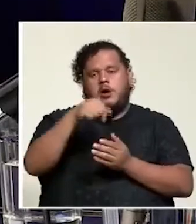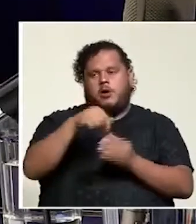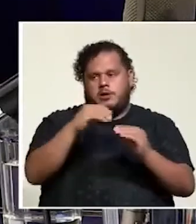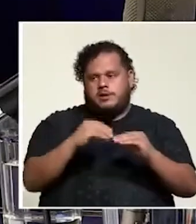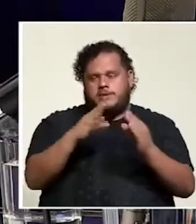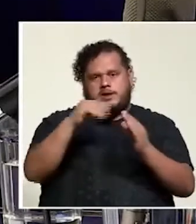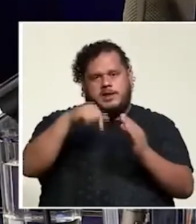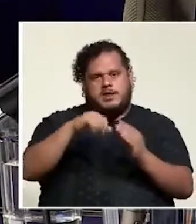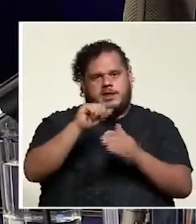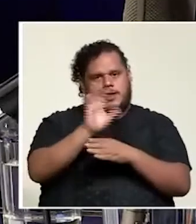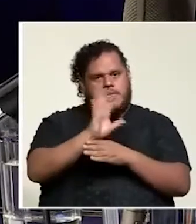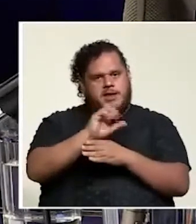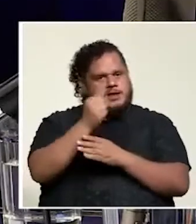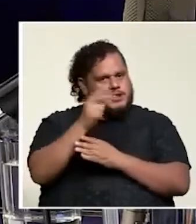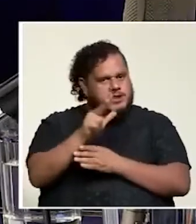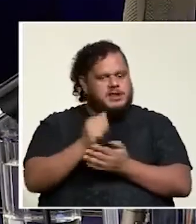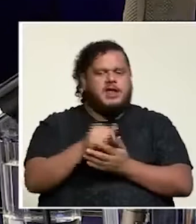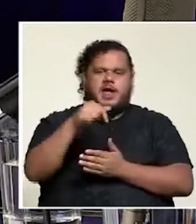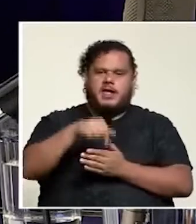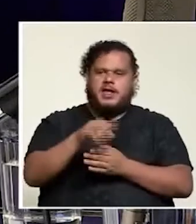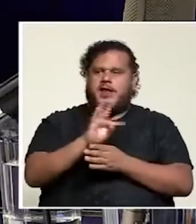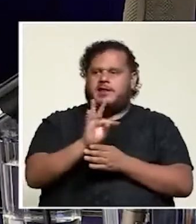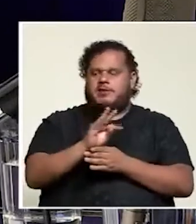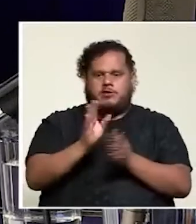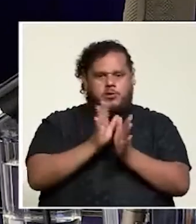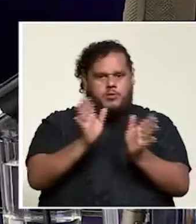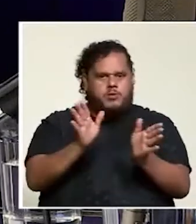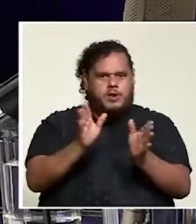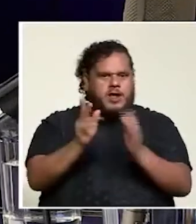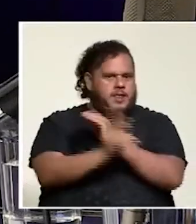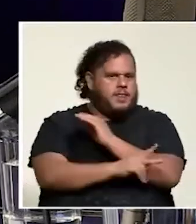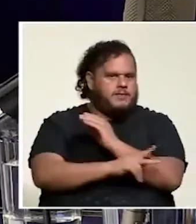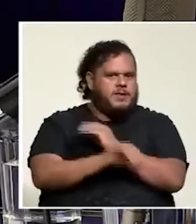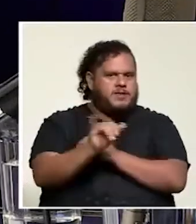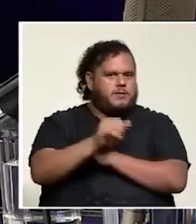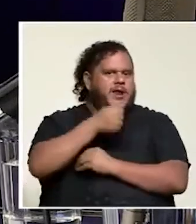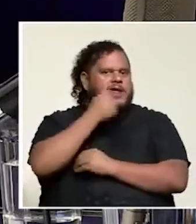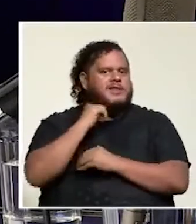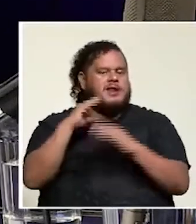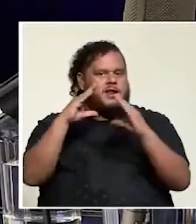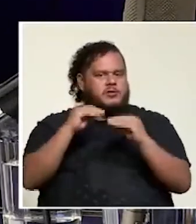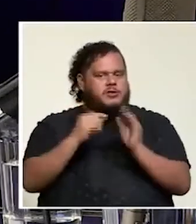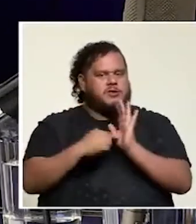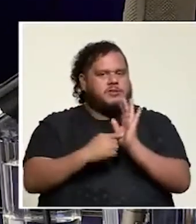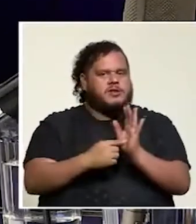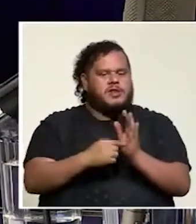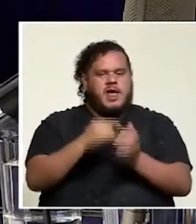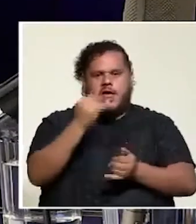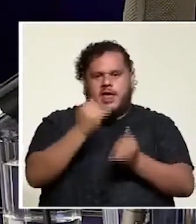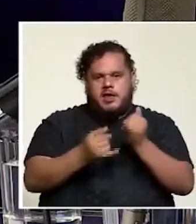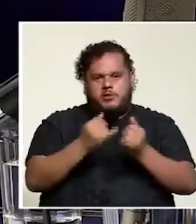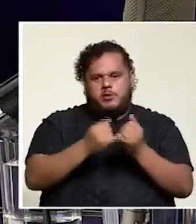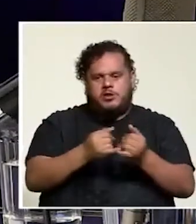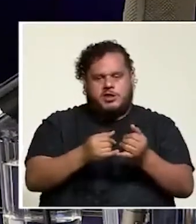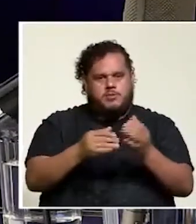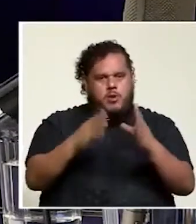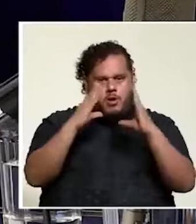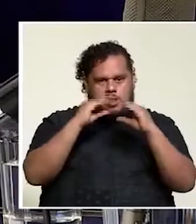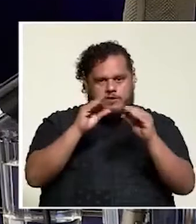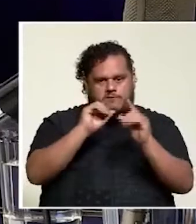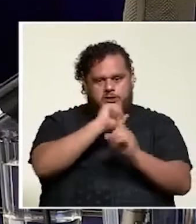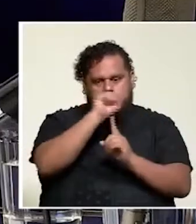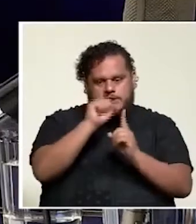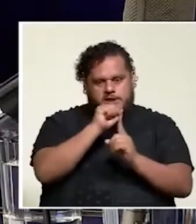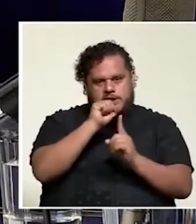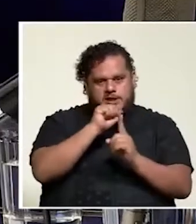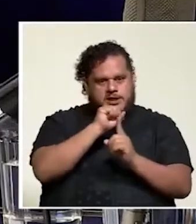aquí en el 13, aquí en la televisión pública del país. También anoche se presentó el último informe del Estado de la Nación con una